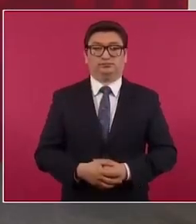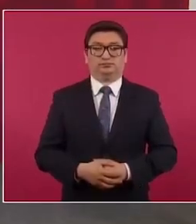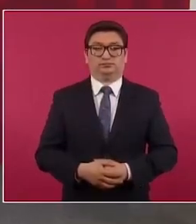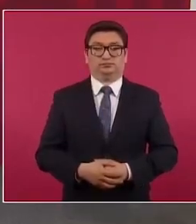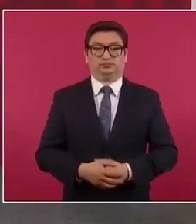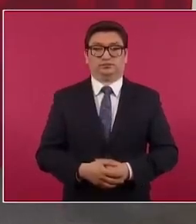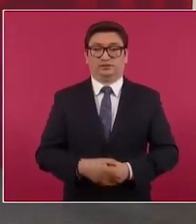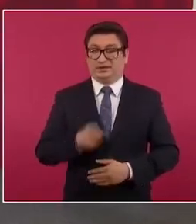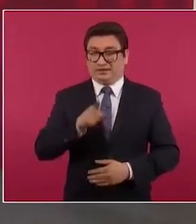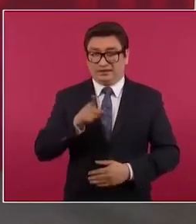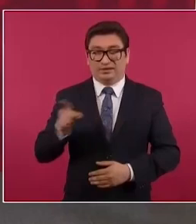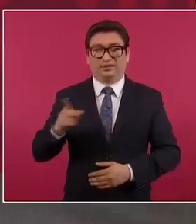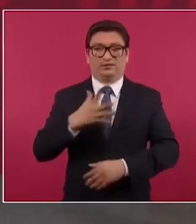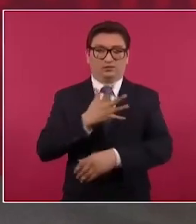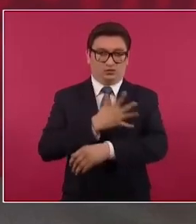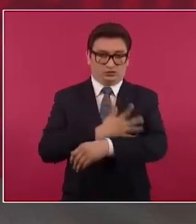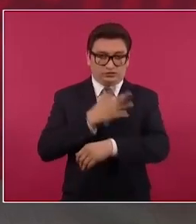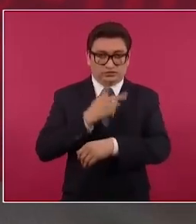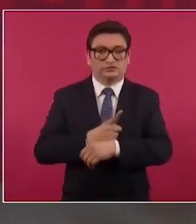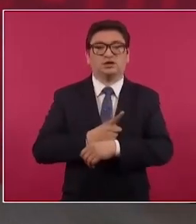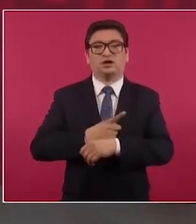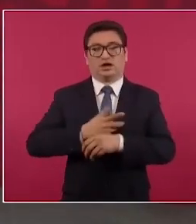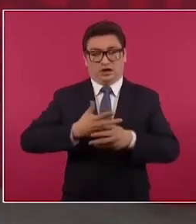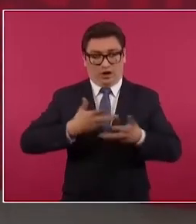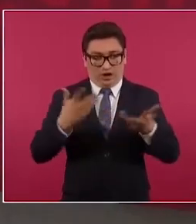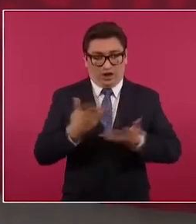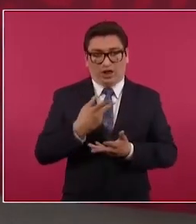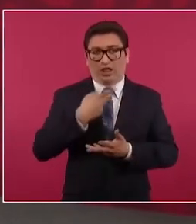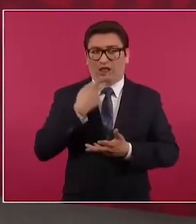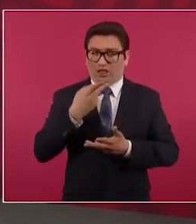de honestidad, de congruencia,